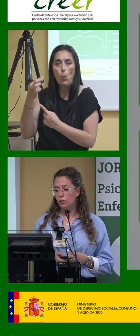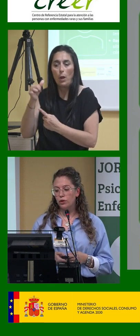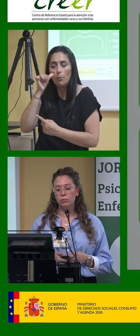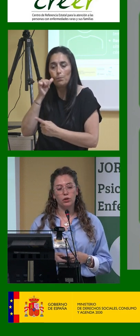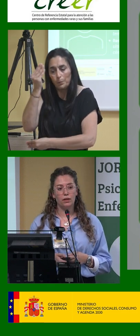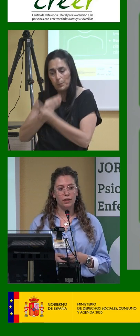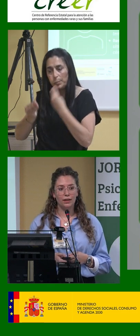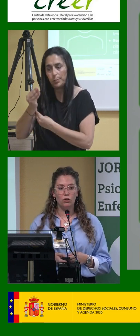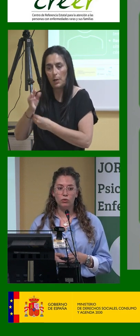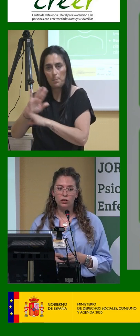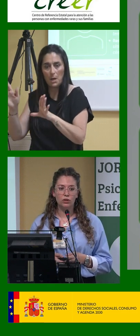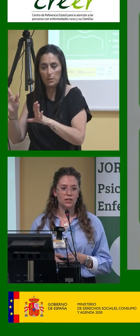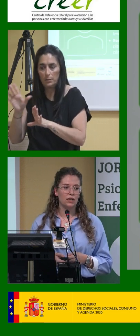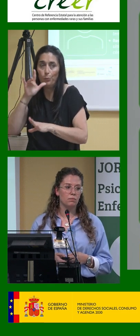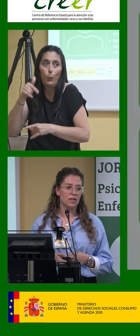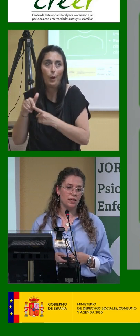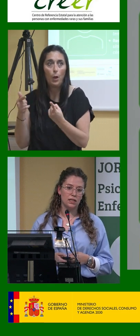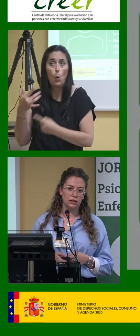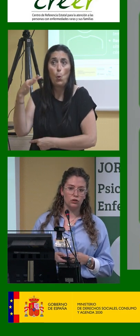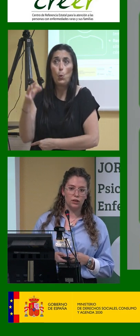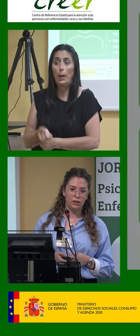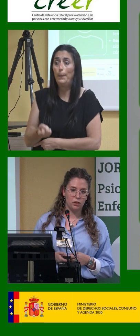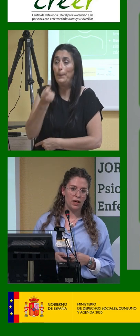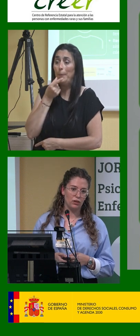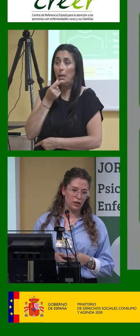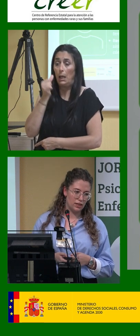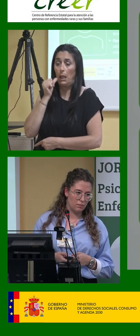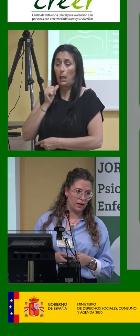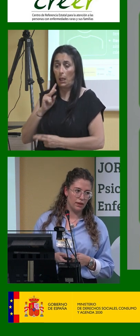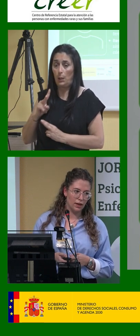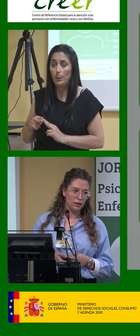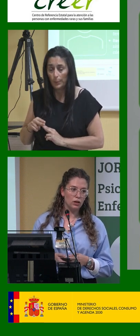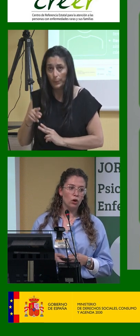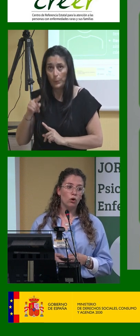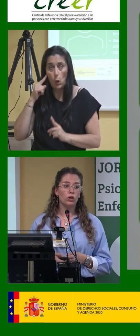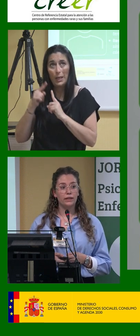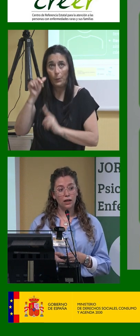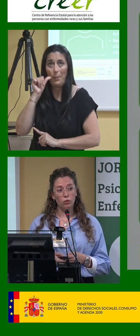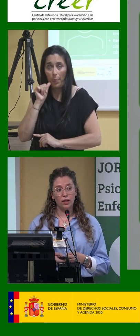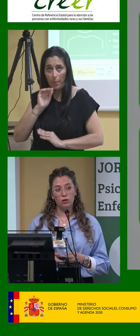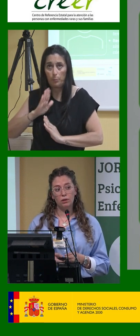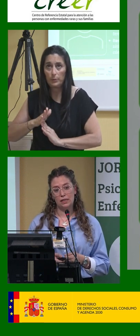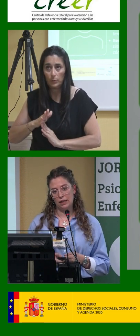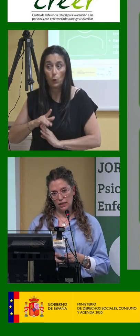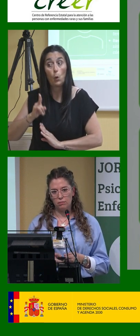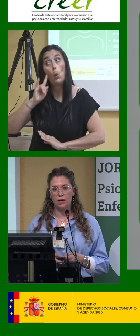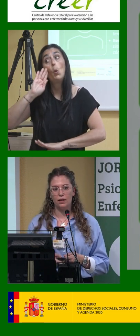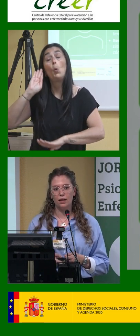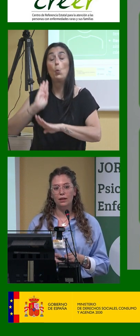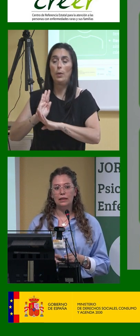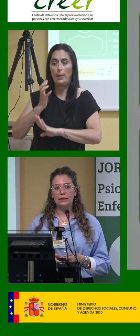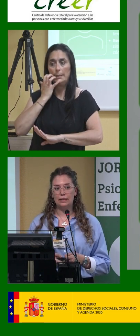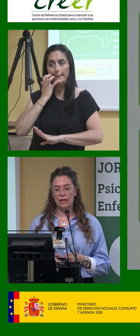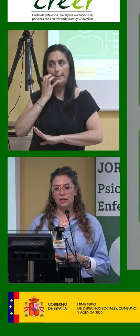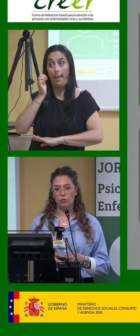la reproducción porque decían que lo único es que eran pastillas anticonceptivas para que no te quedes embarazada, o que tengan cuidado que si te quedas